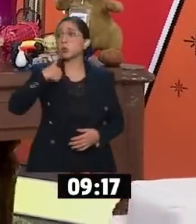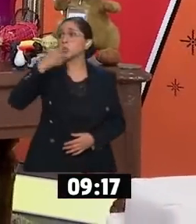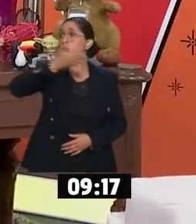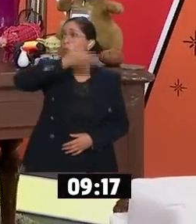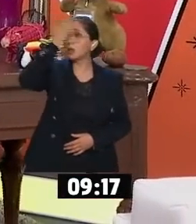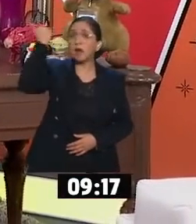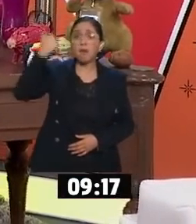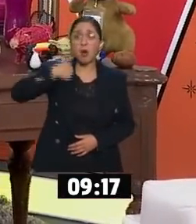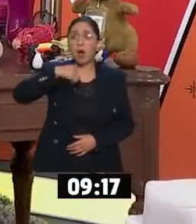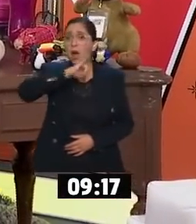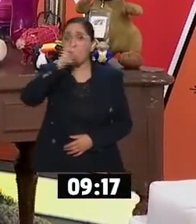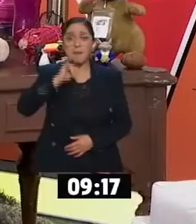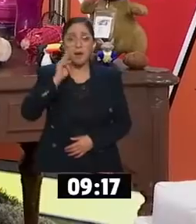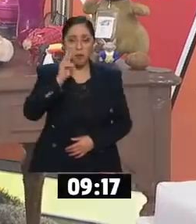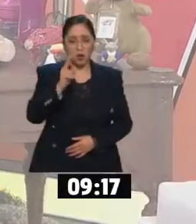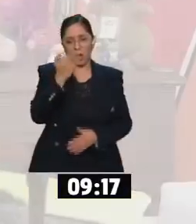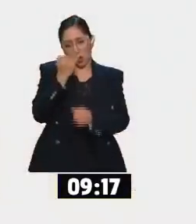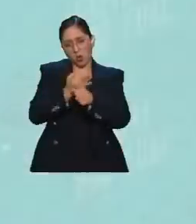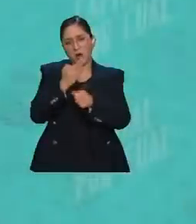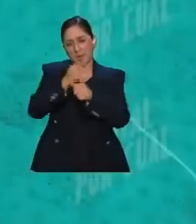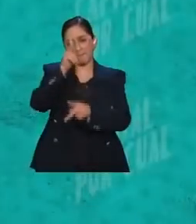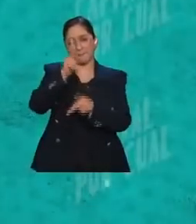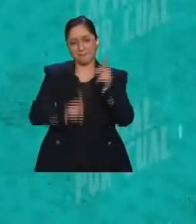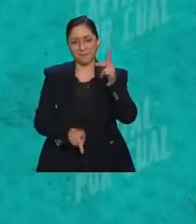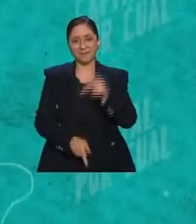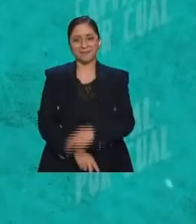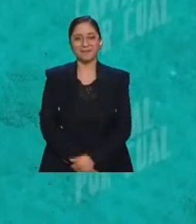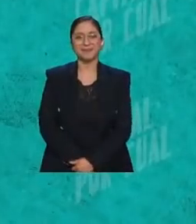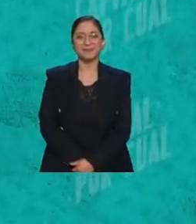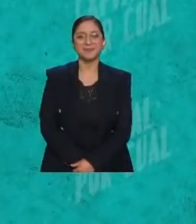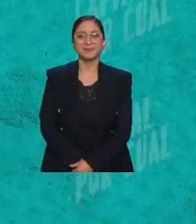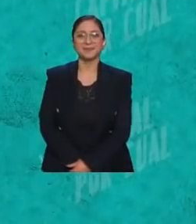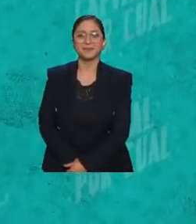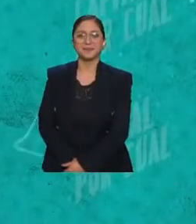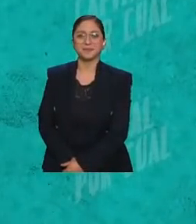le quitámonos a corte, pues se le va a hacer mal el hígado.